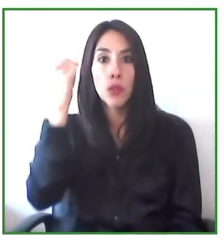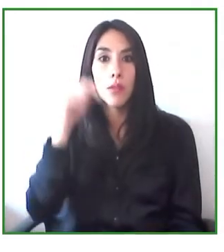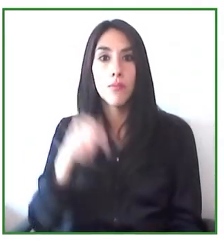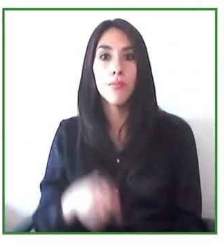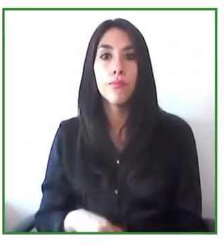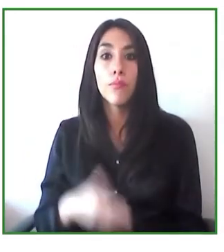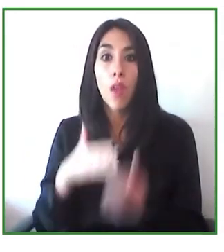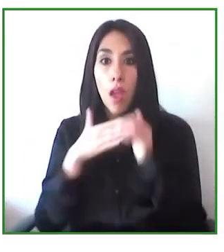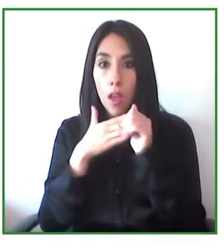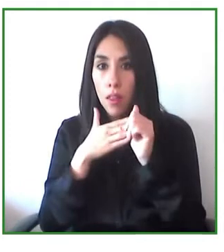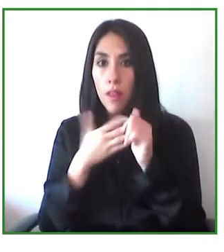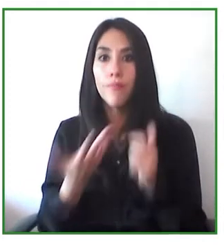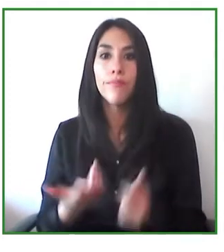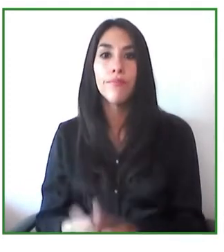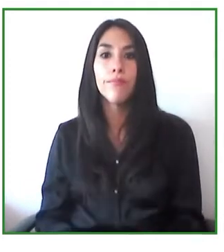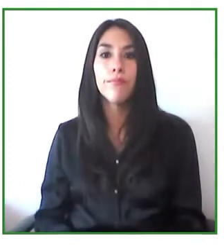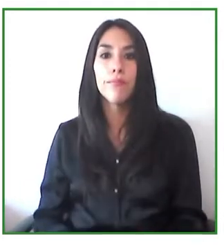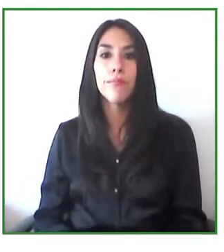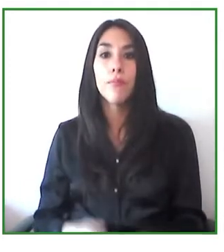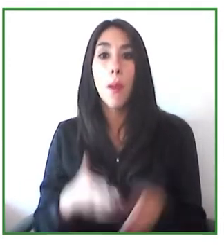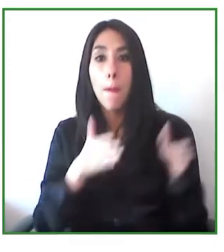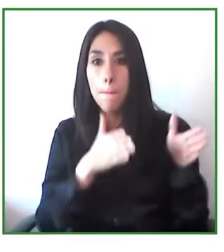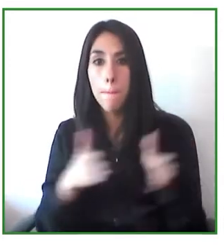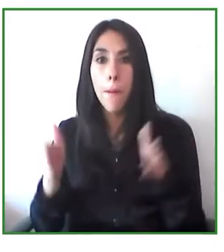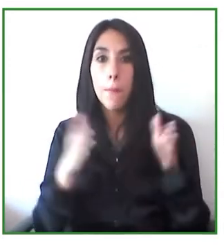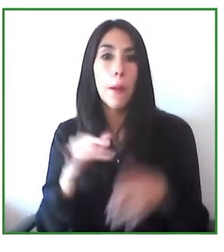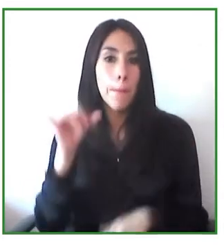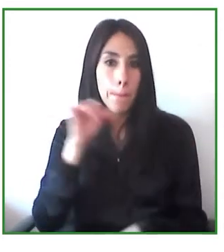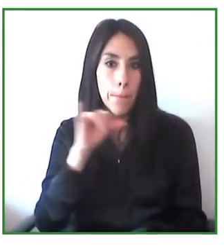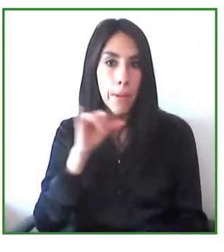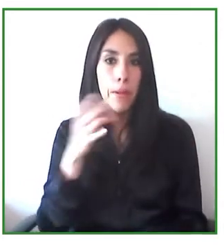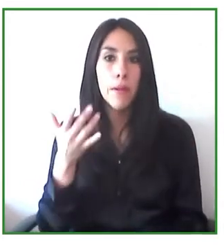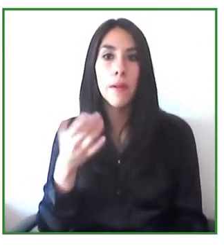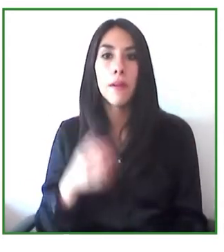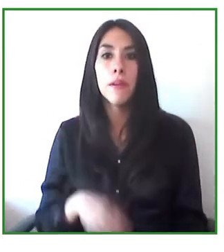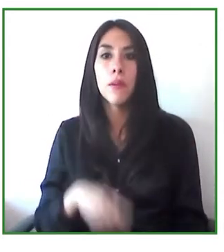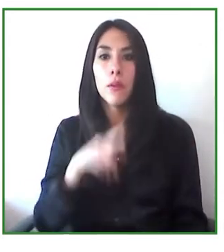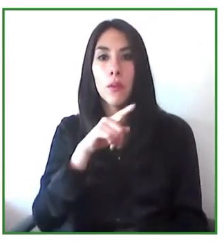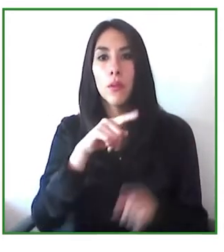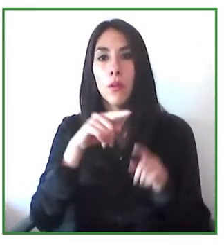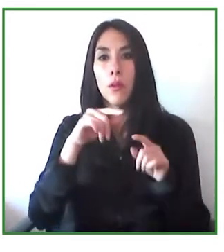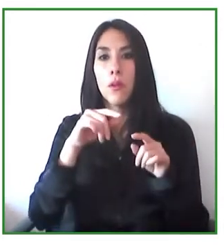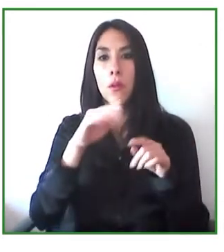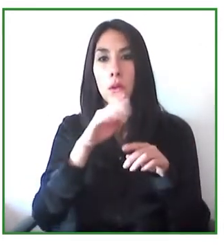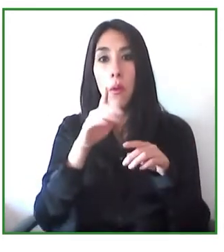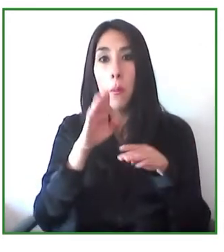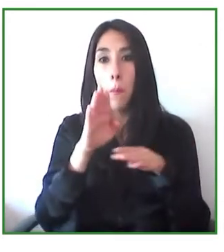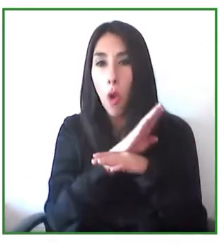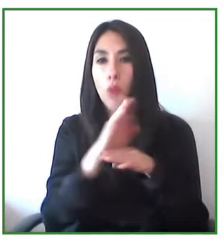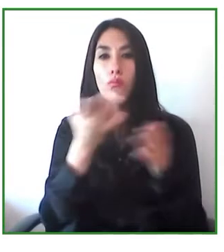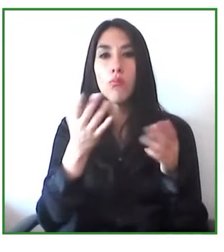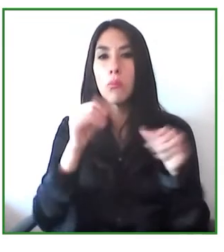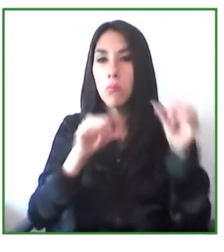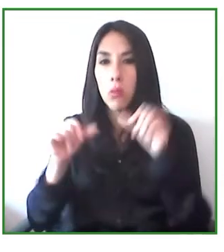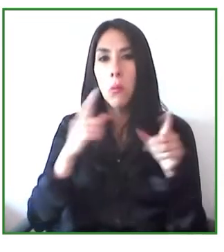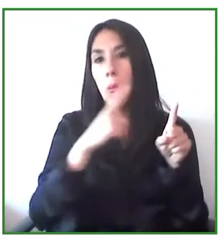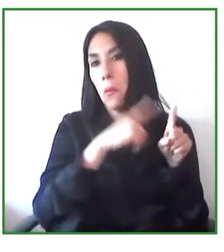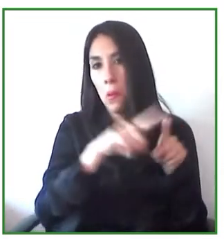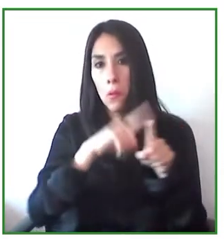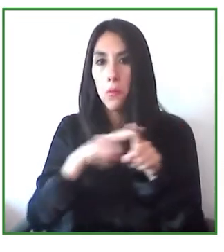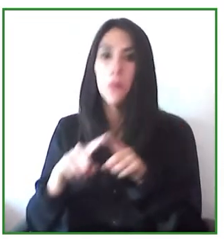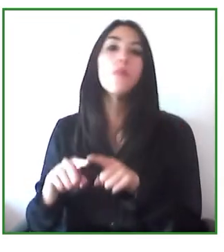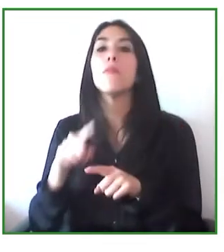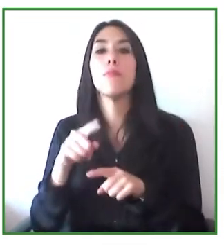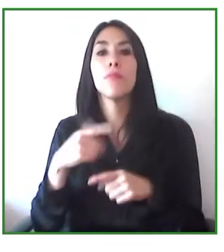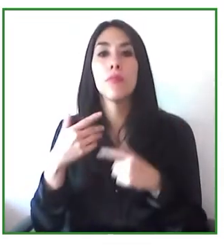en parte por el BITLAB. Esta iniciativa busca contribuir en identificar e implementar soluciones innovadoras a través del